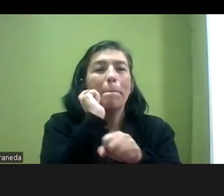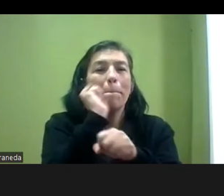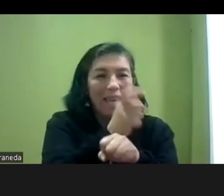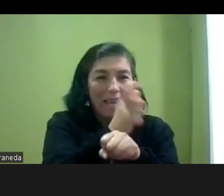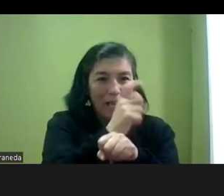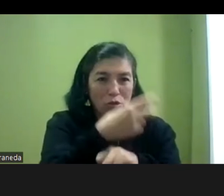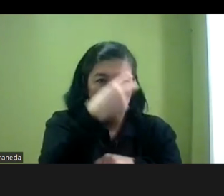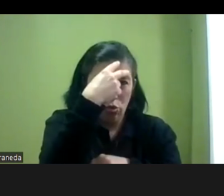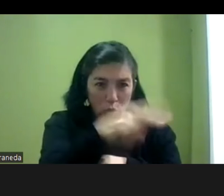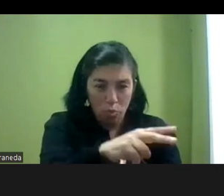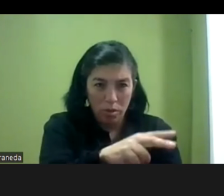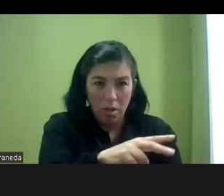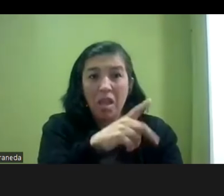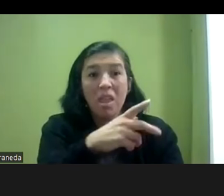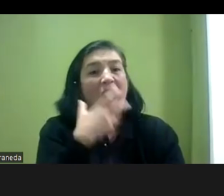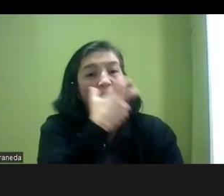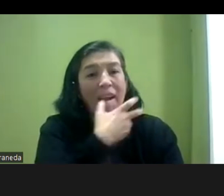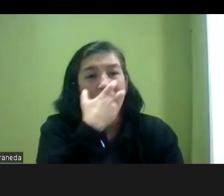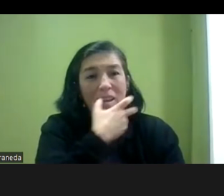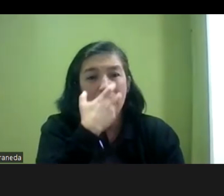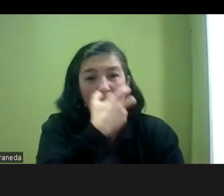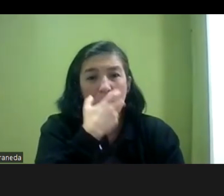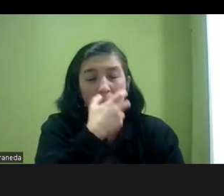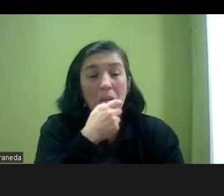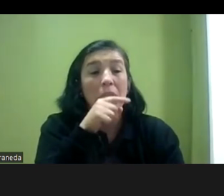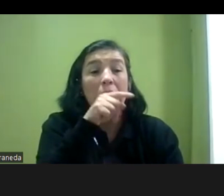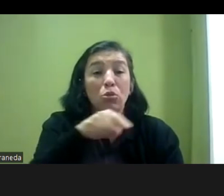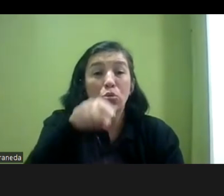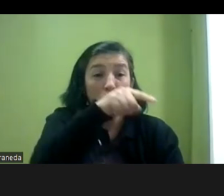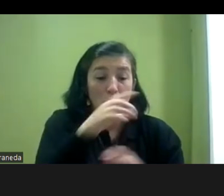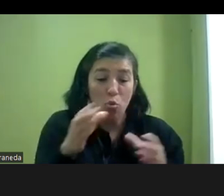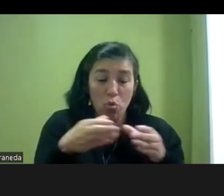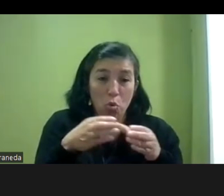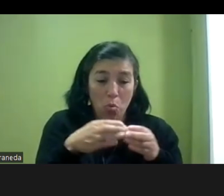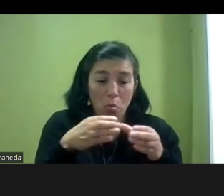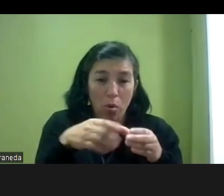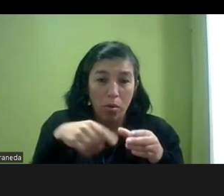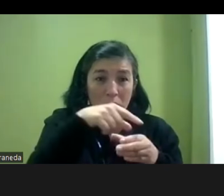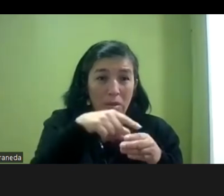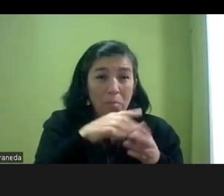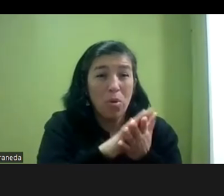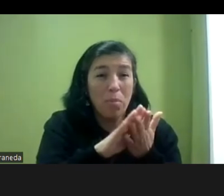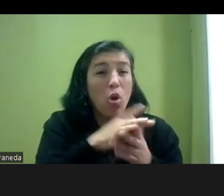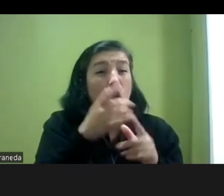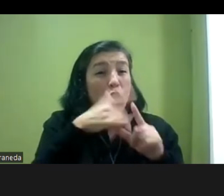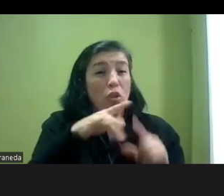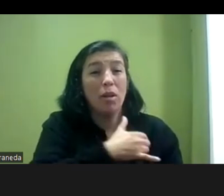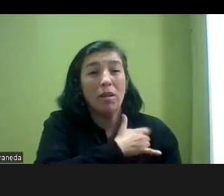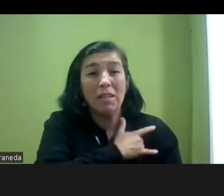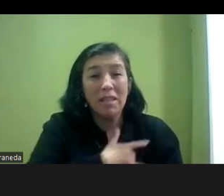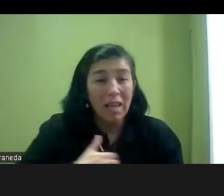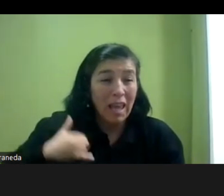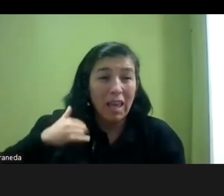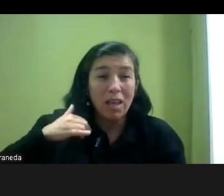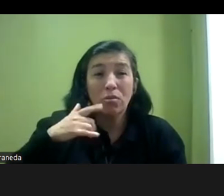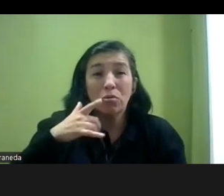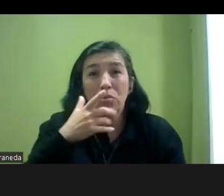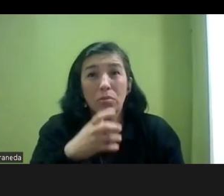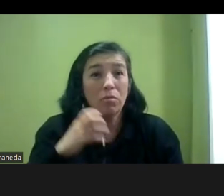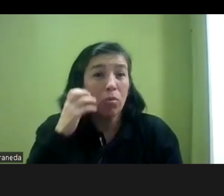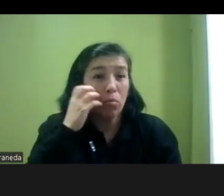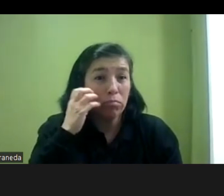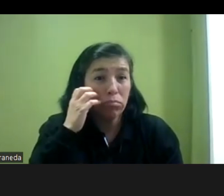una lengua pescadora que no tenía nada que ver ni con el quechua ni con el aymara, que eran las